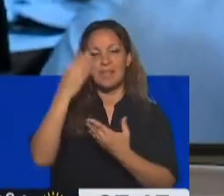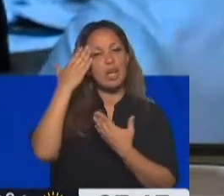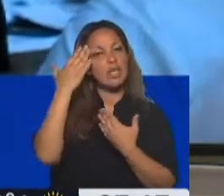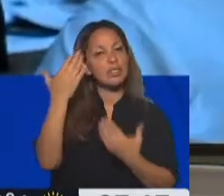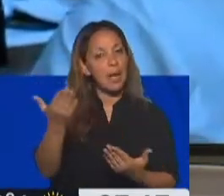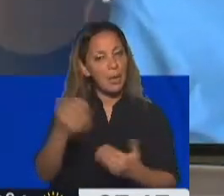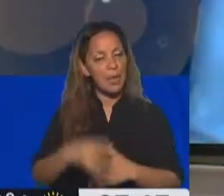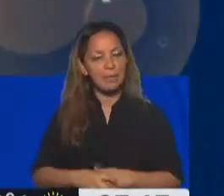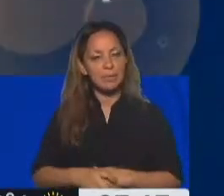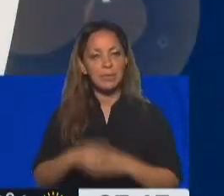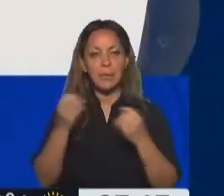Buen día para todos